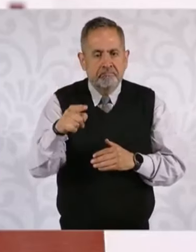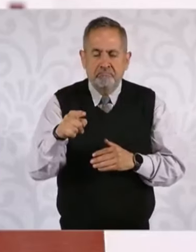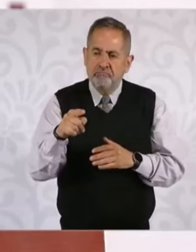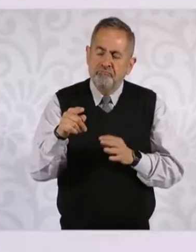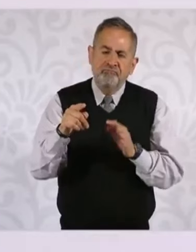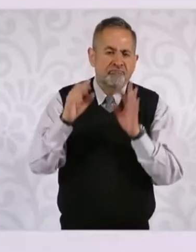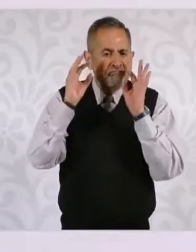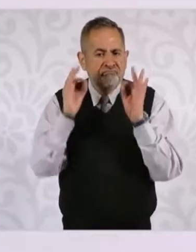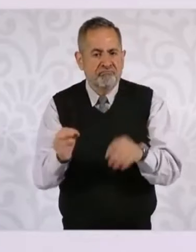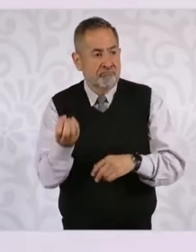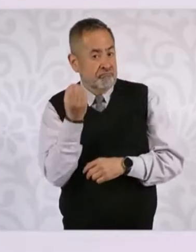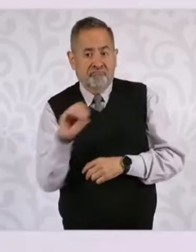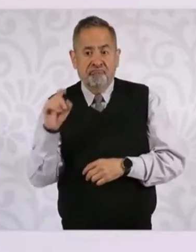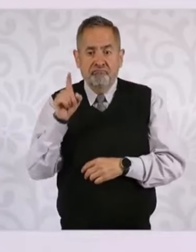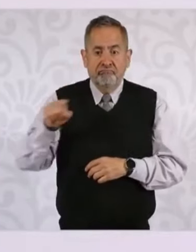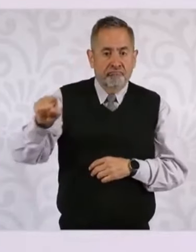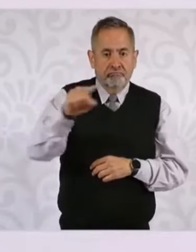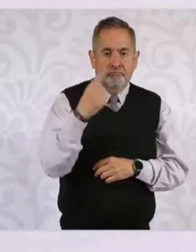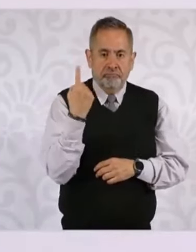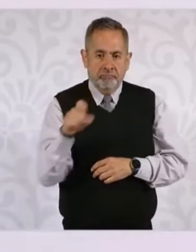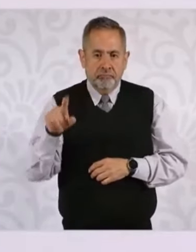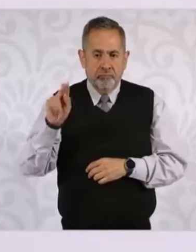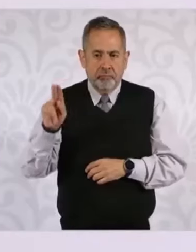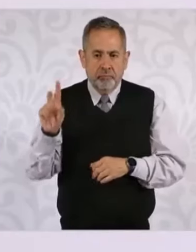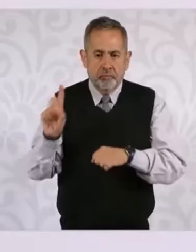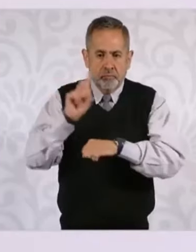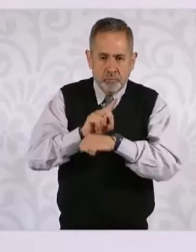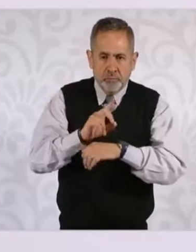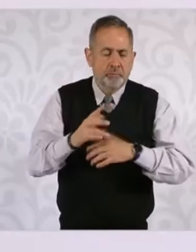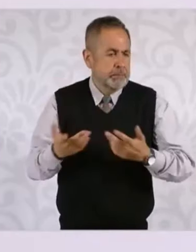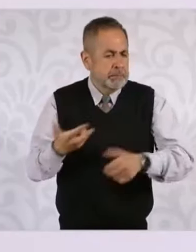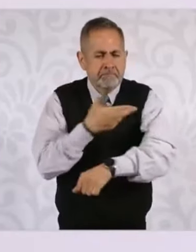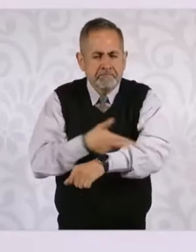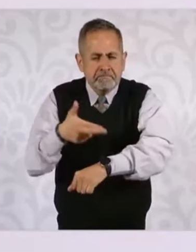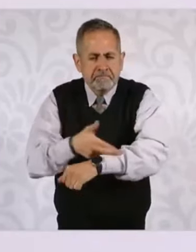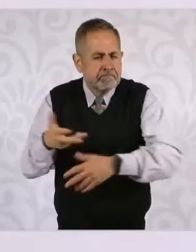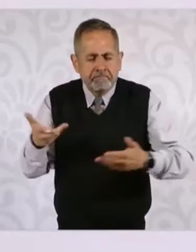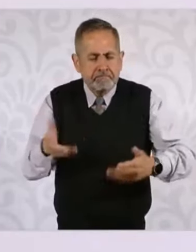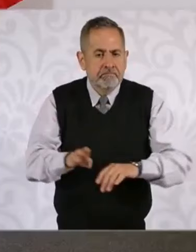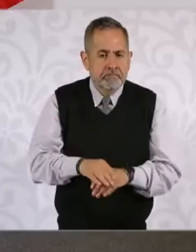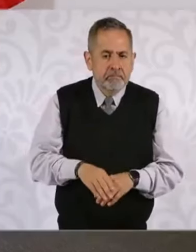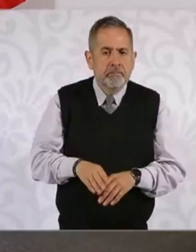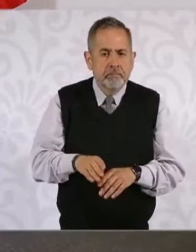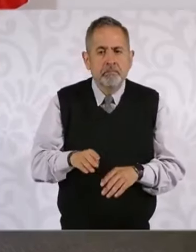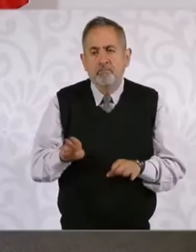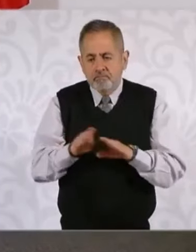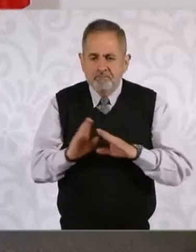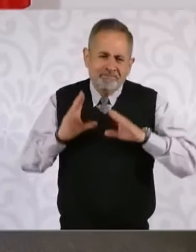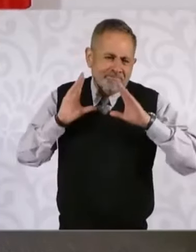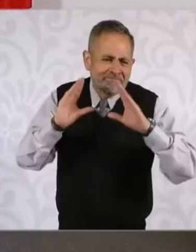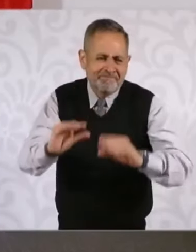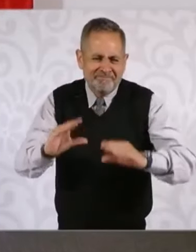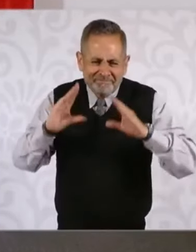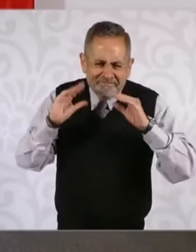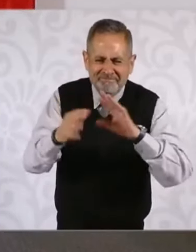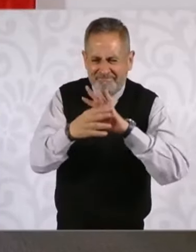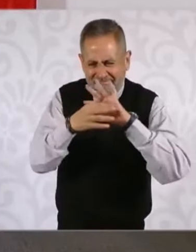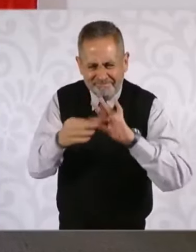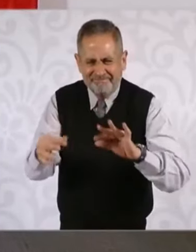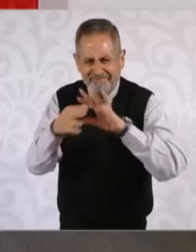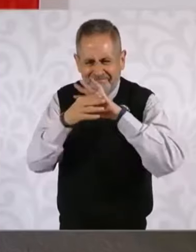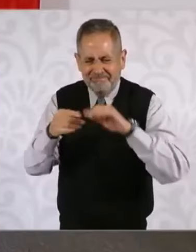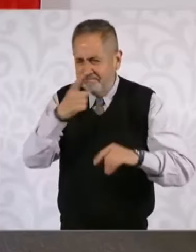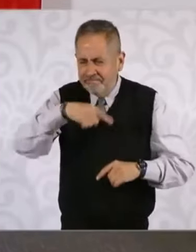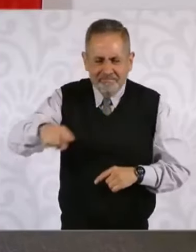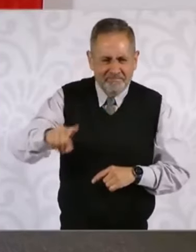digamos, obligatorias ya, 180 días. ¿Qué se va a hacer en este proceso? Pues un proceso educativo, de